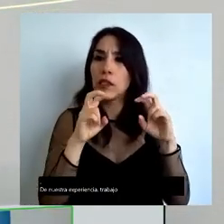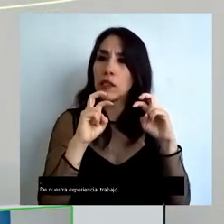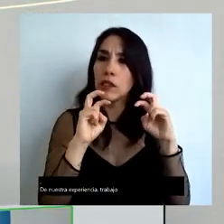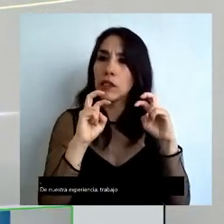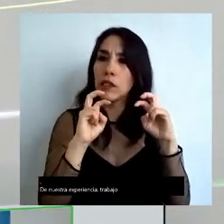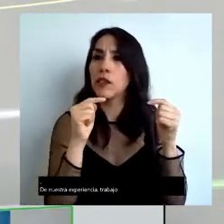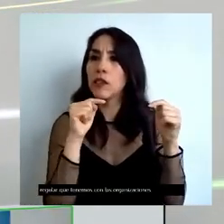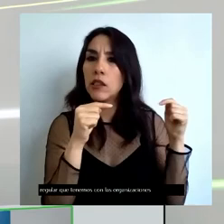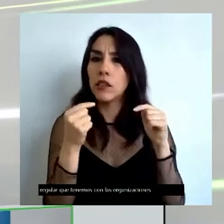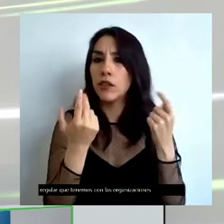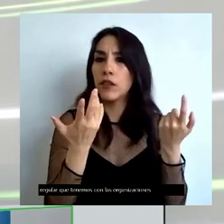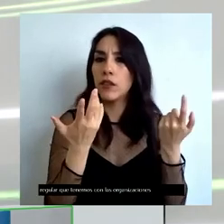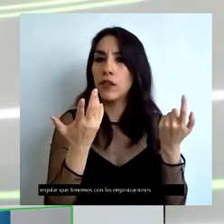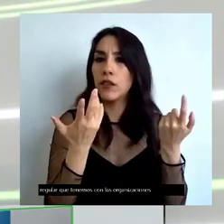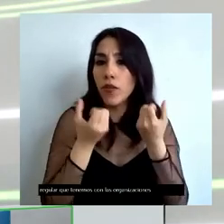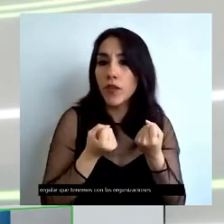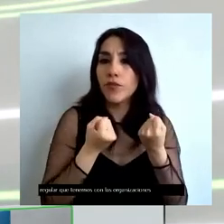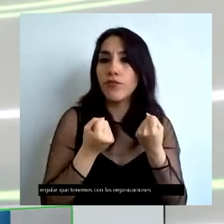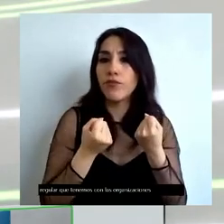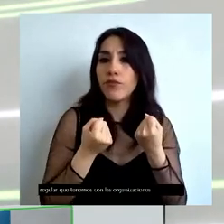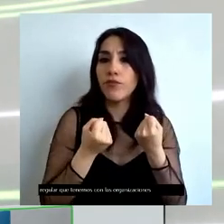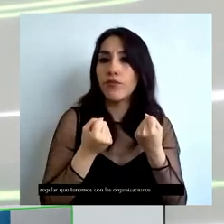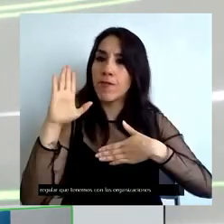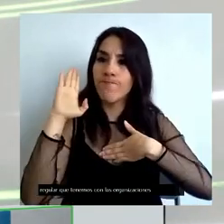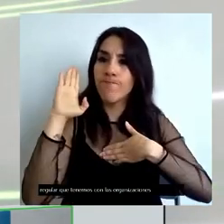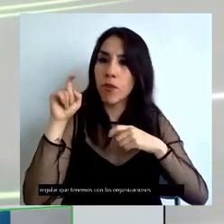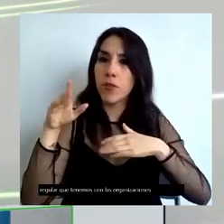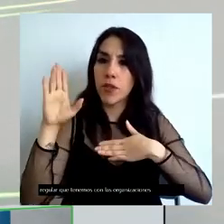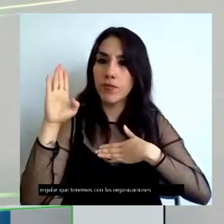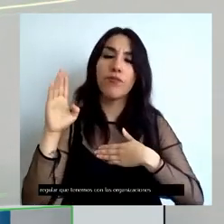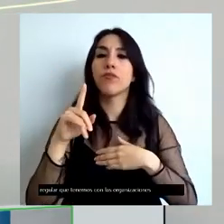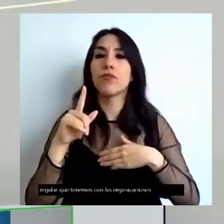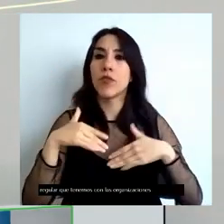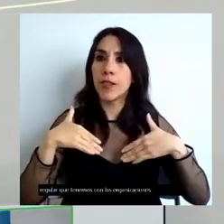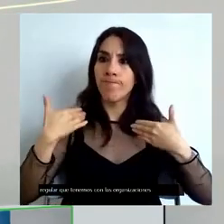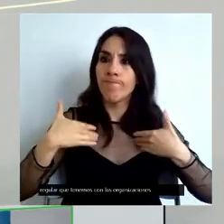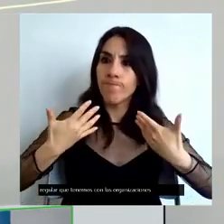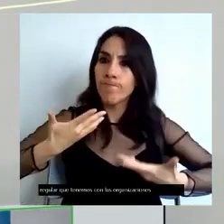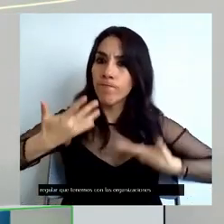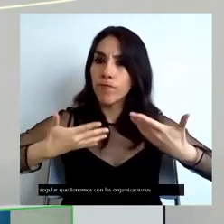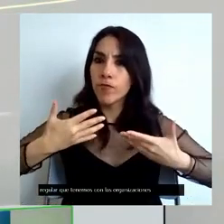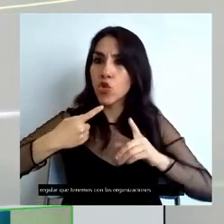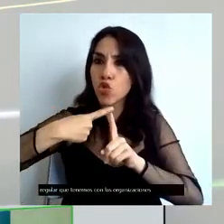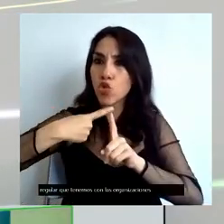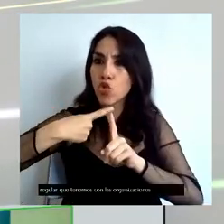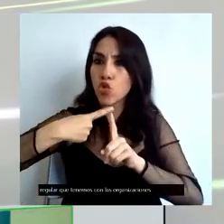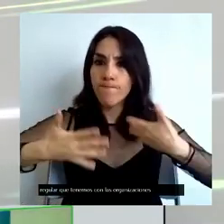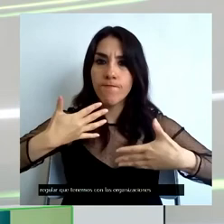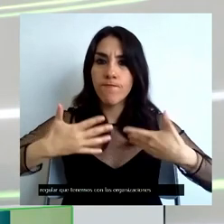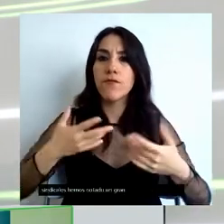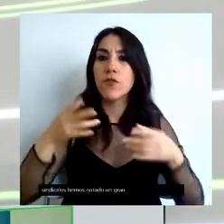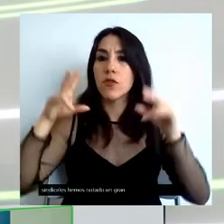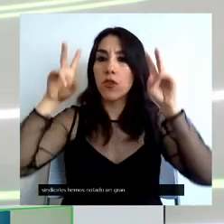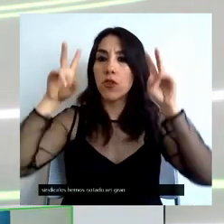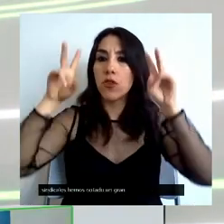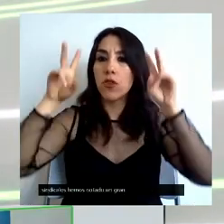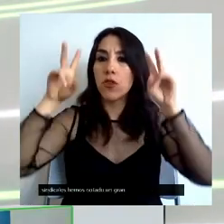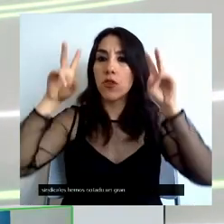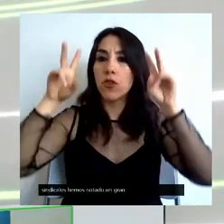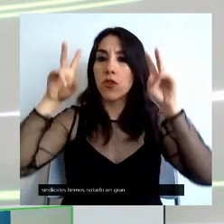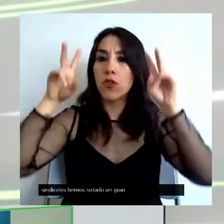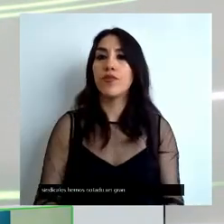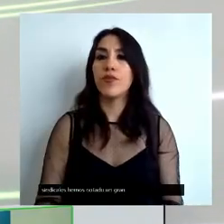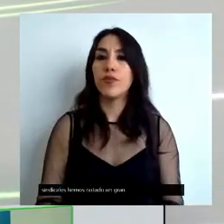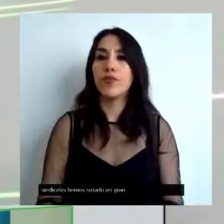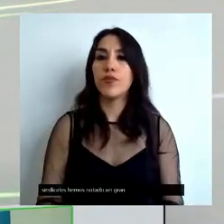entusiasmo en abordar el tema de la inclusión en general, pero particularmente la inclusión de las personas